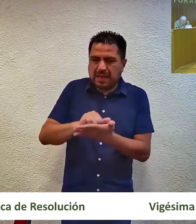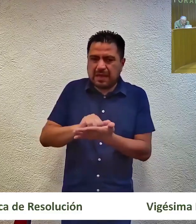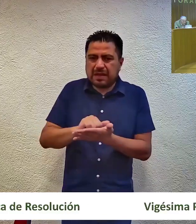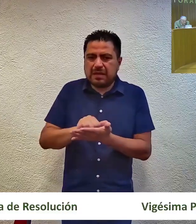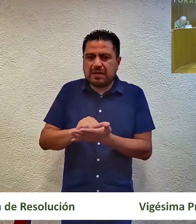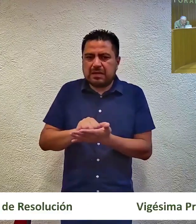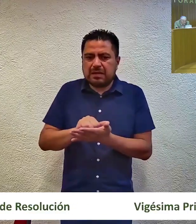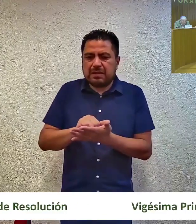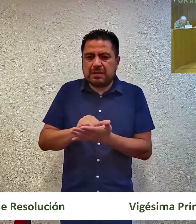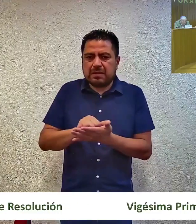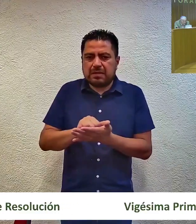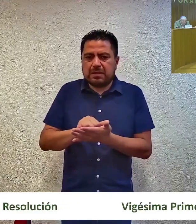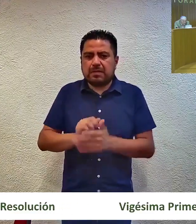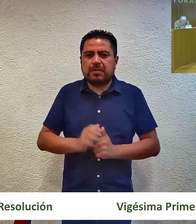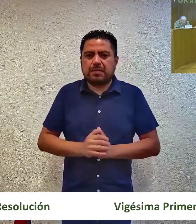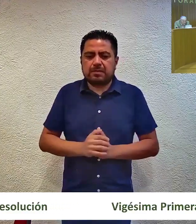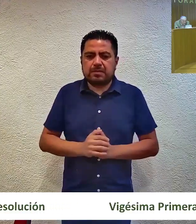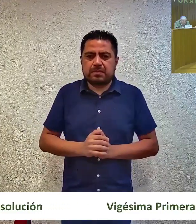la